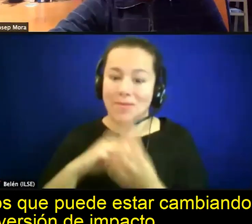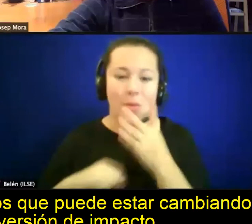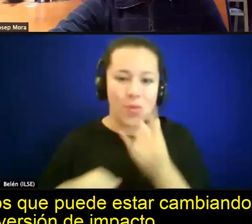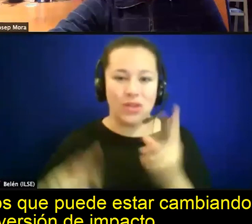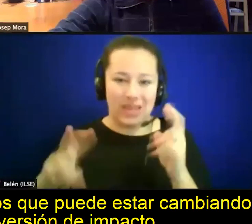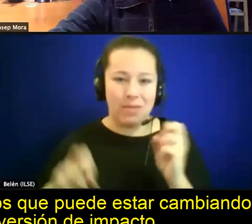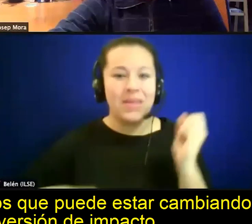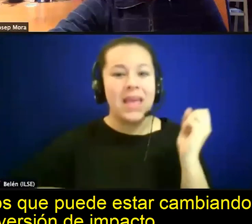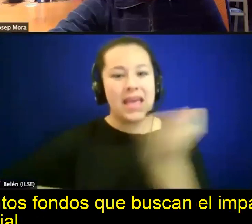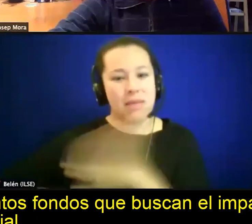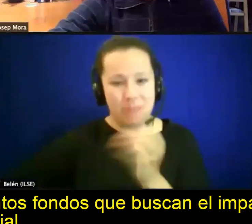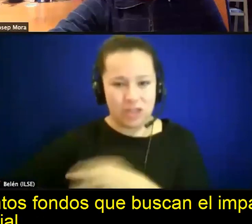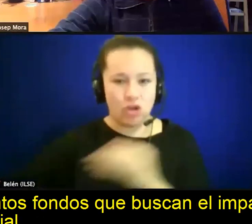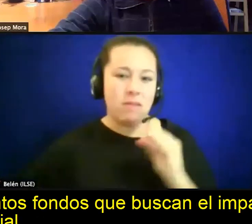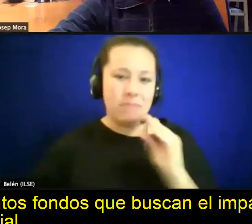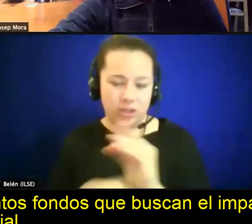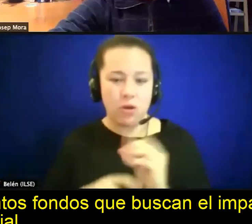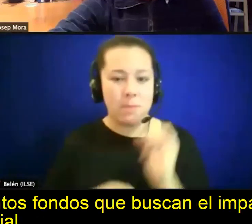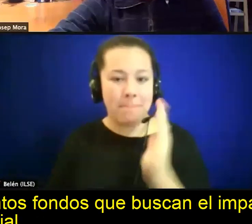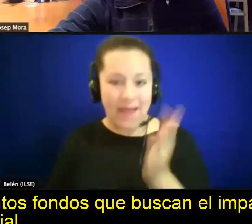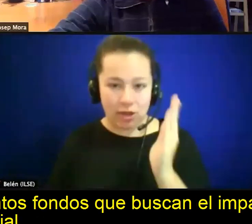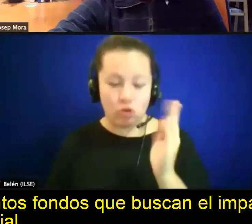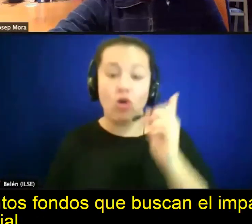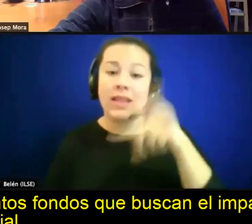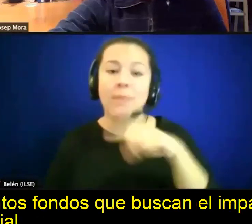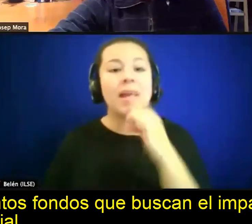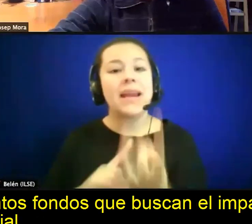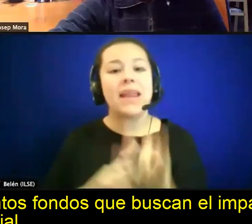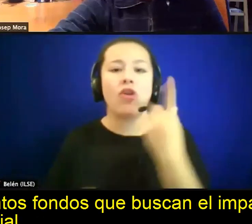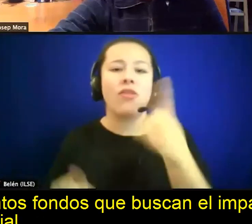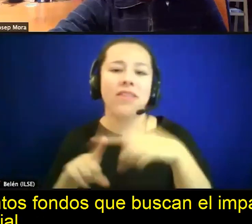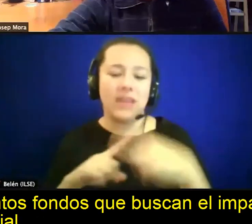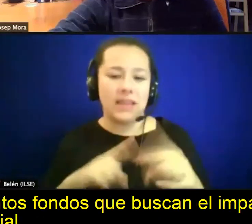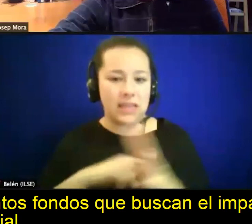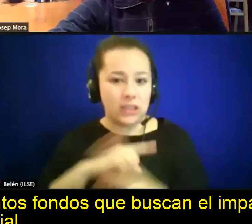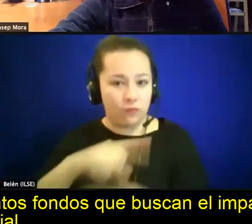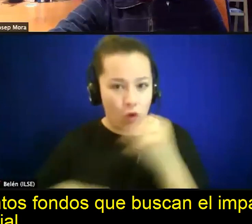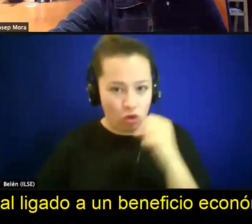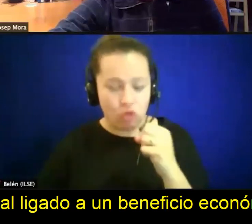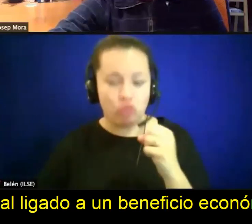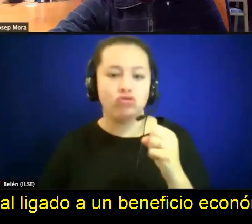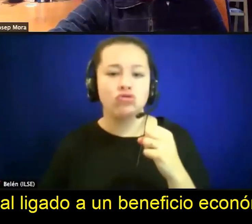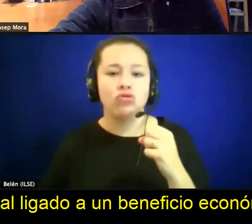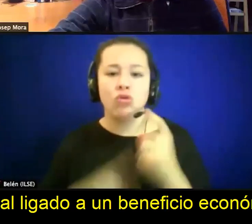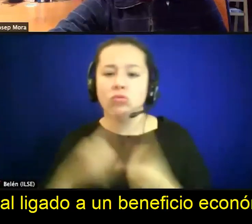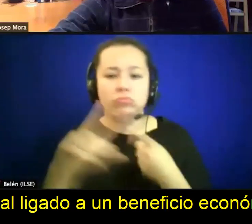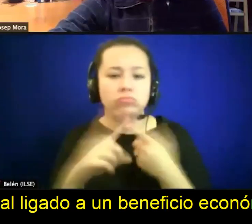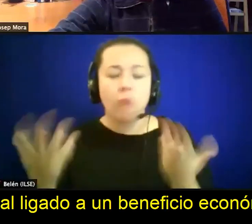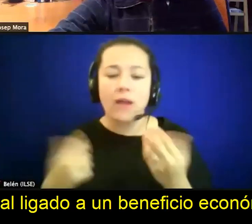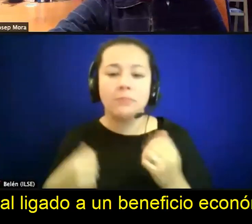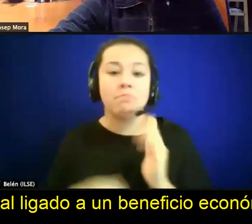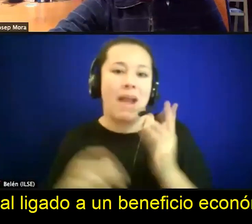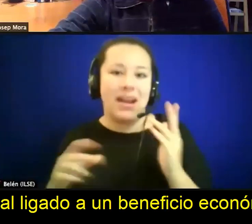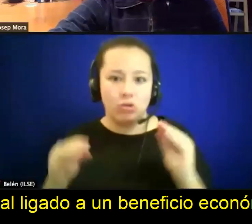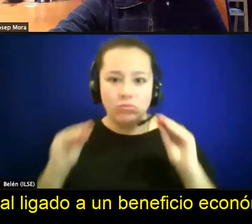impacto, también con una creación de distintos fondos que buscan pues el impacto social, que